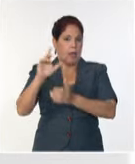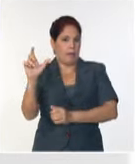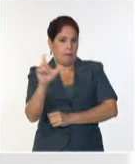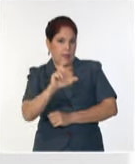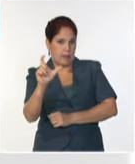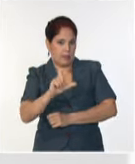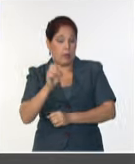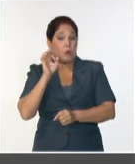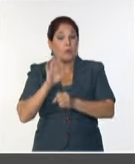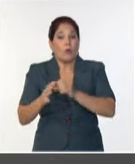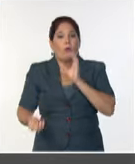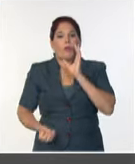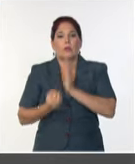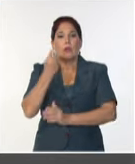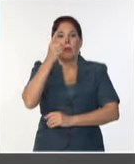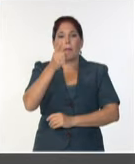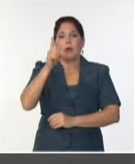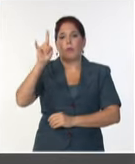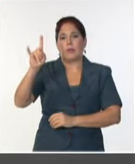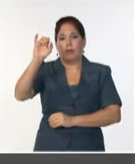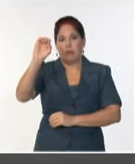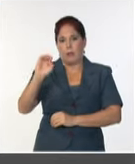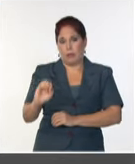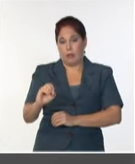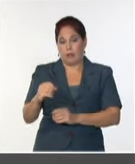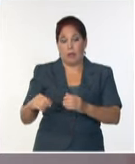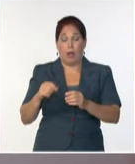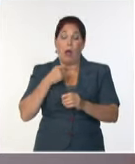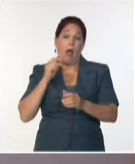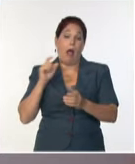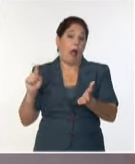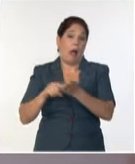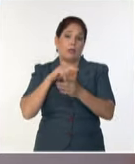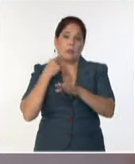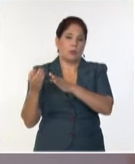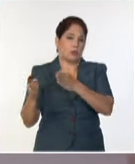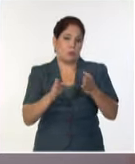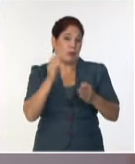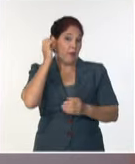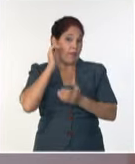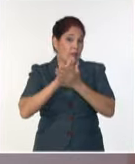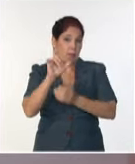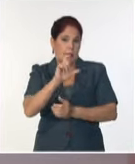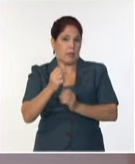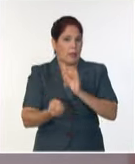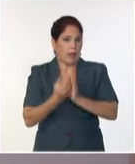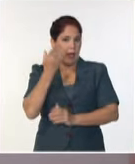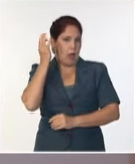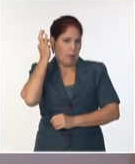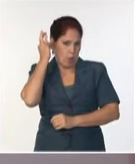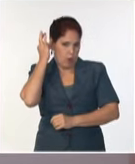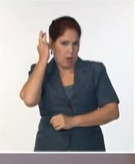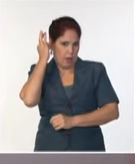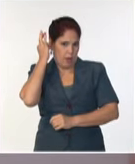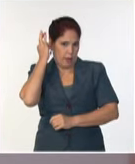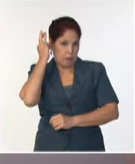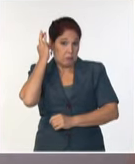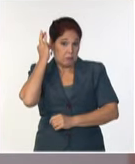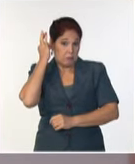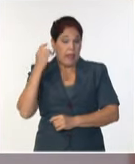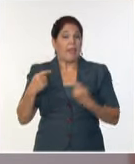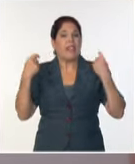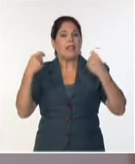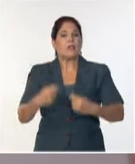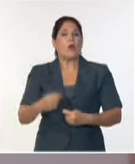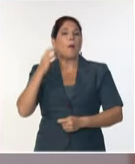desde su fundación en 1960 hasta su muerte. La federación fue creada por las mujeres, por decisión de las